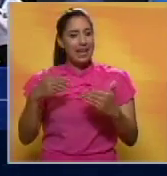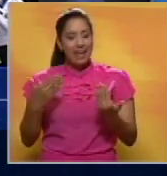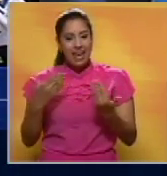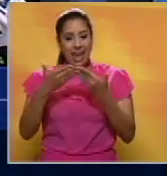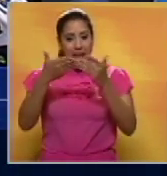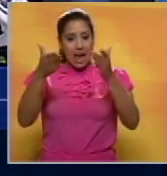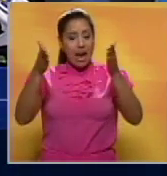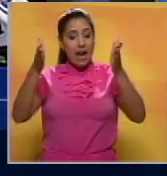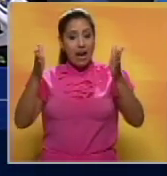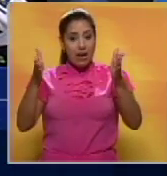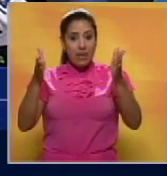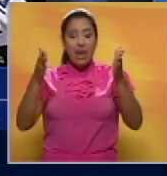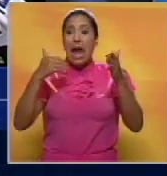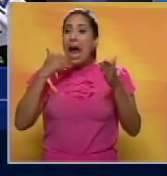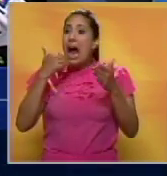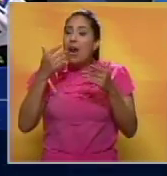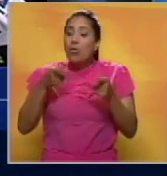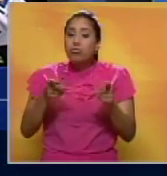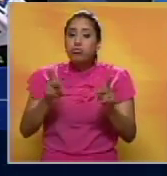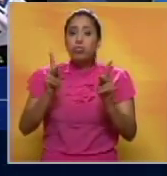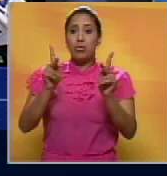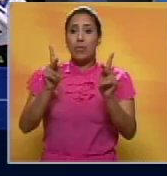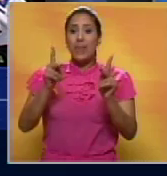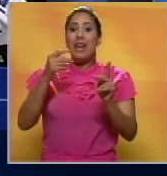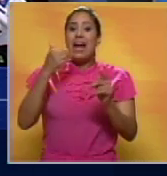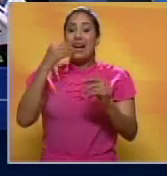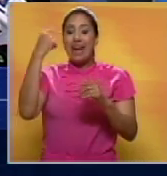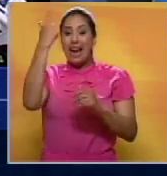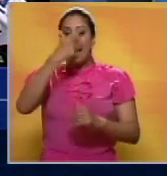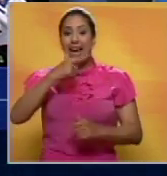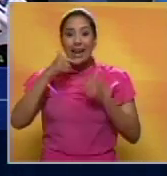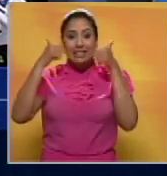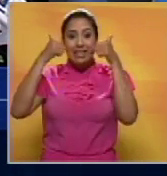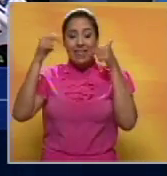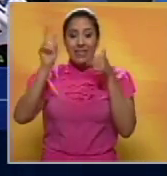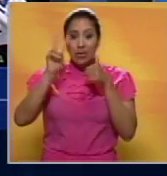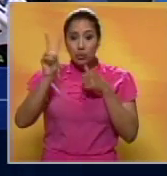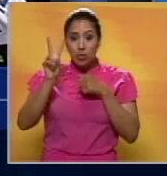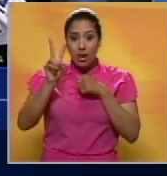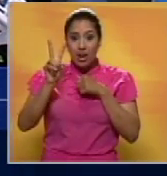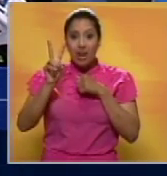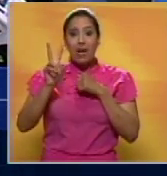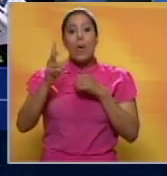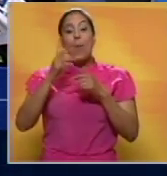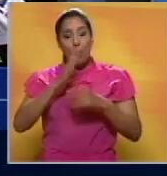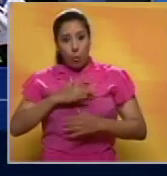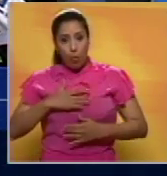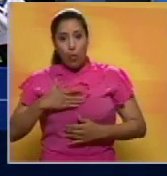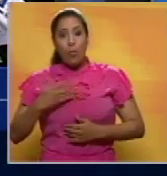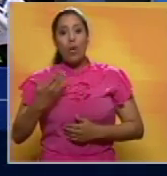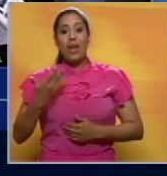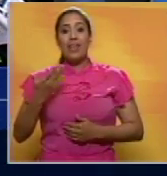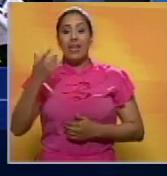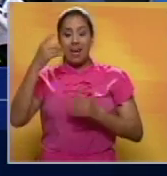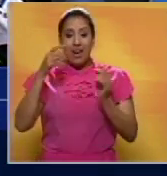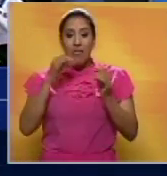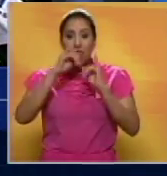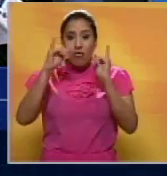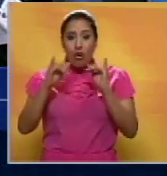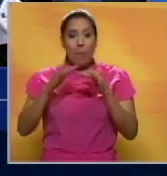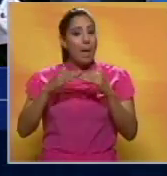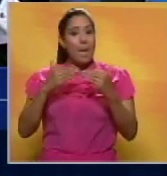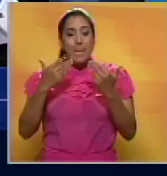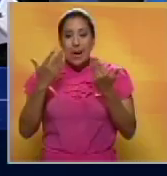de abrir una posibilidad de que Cáritas de Venezuela pueda ser un